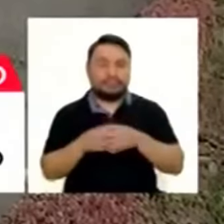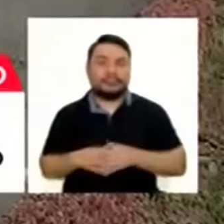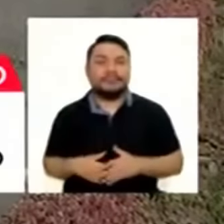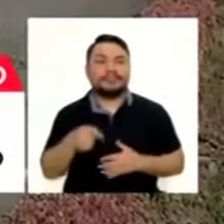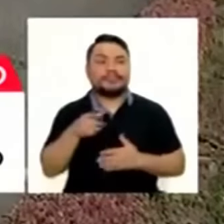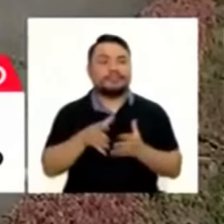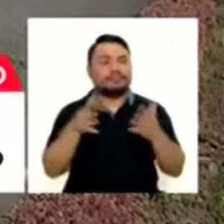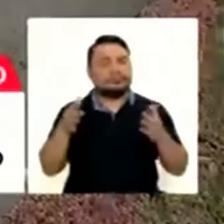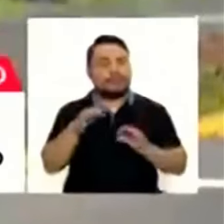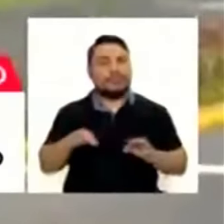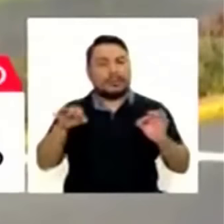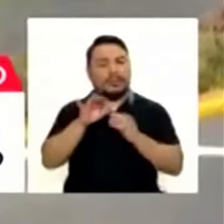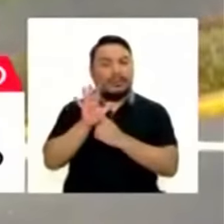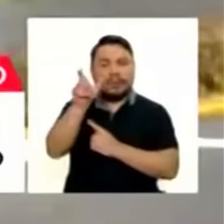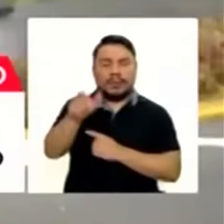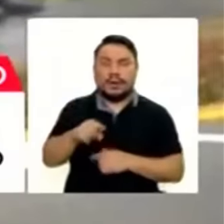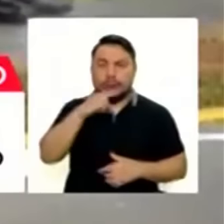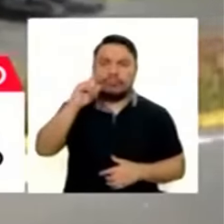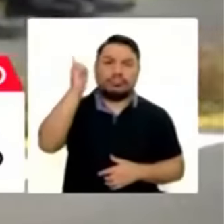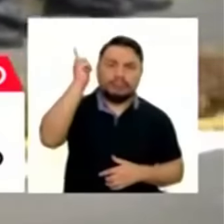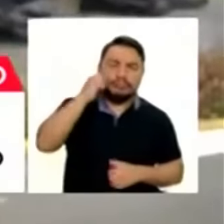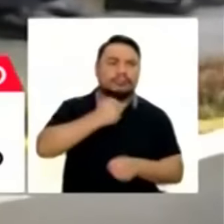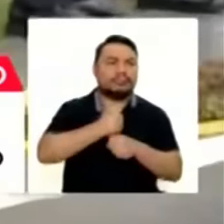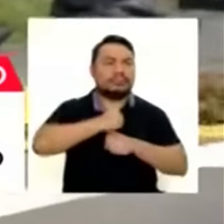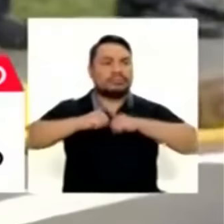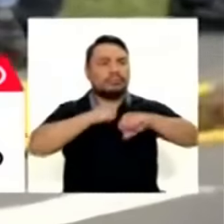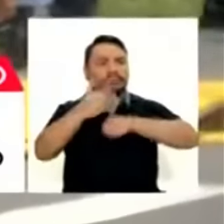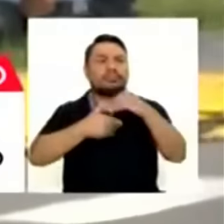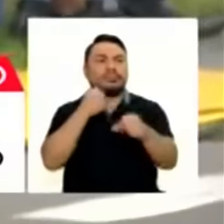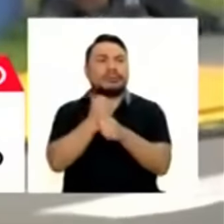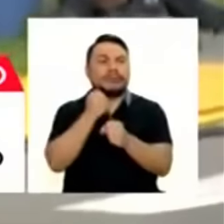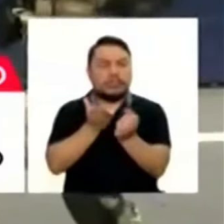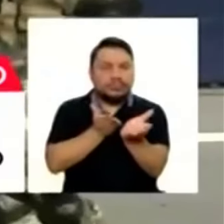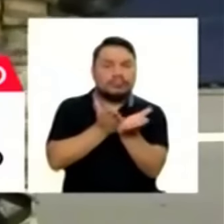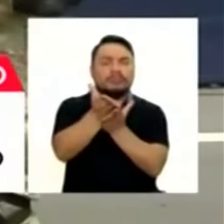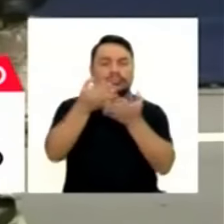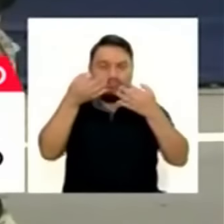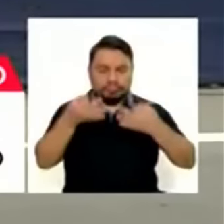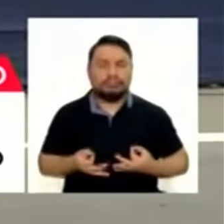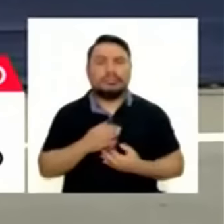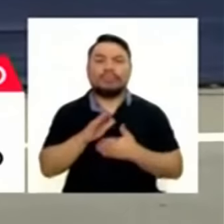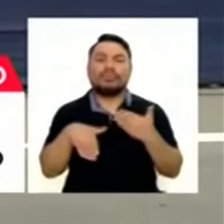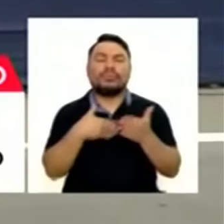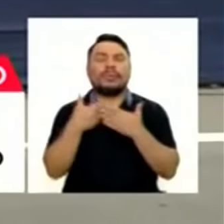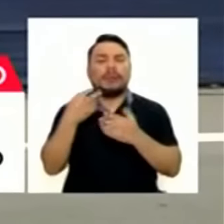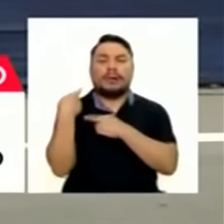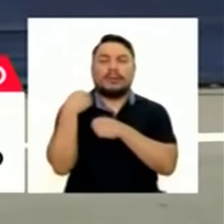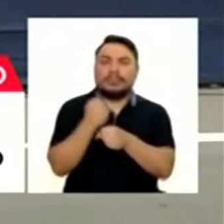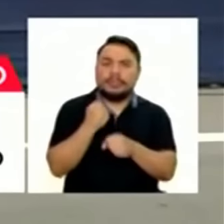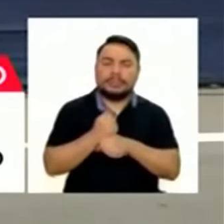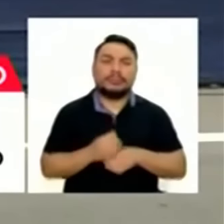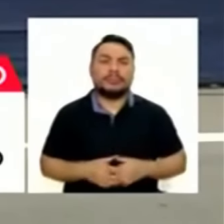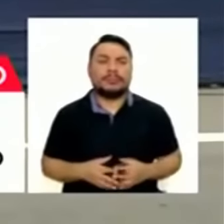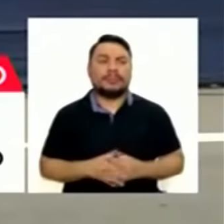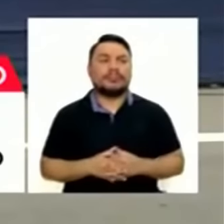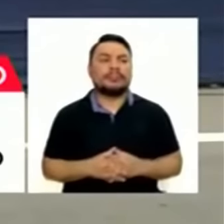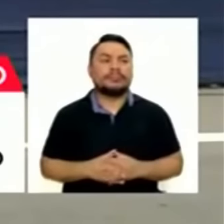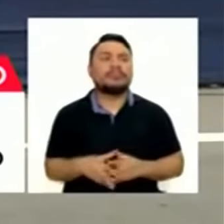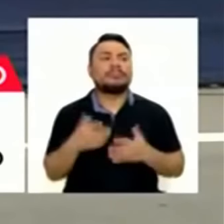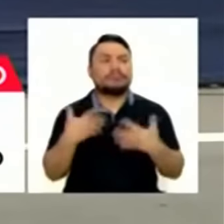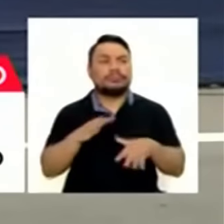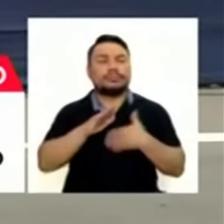grandes protagonistas y lideresas que se destacan por su trabajo, pulcritud y esplendor en la labor que cumplen.